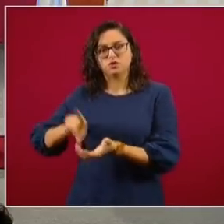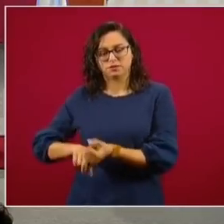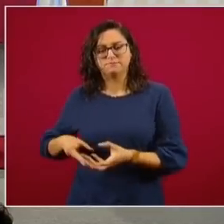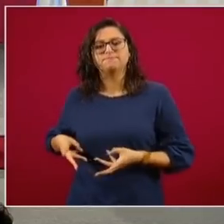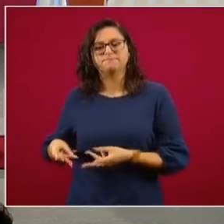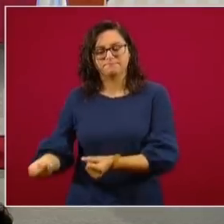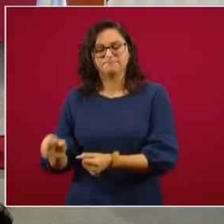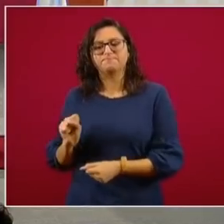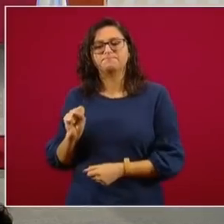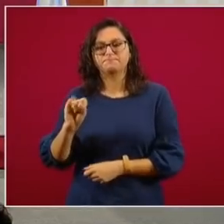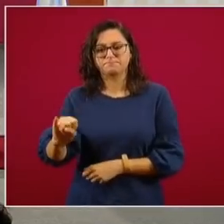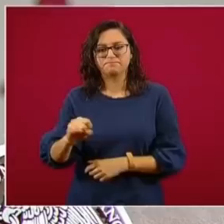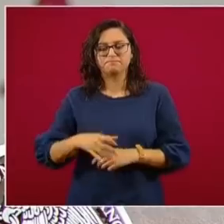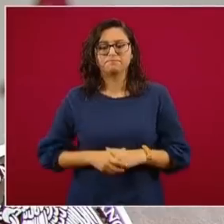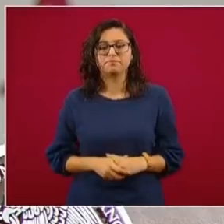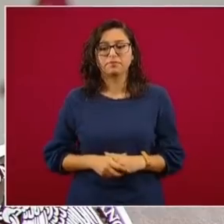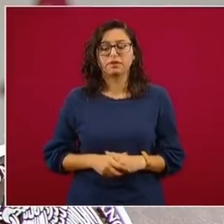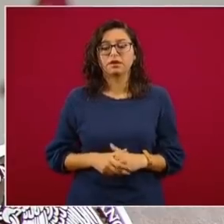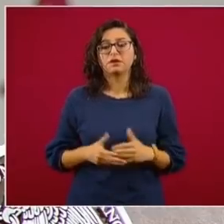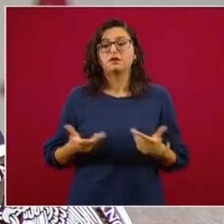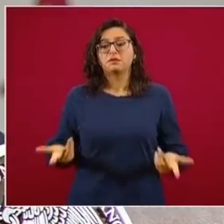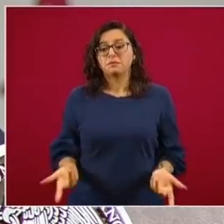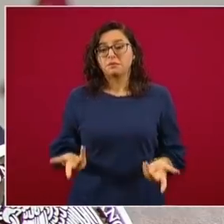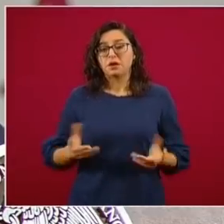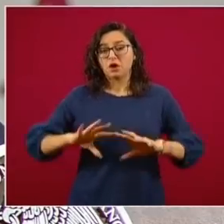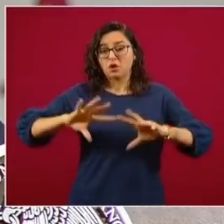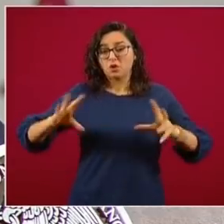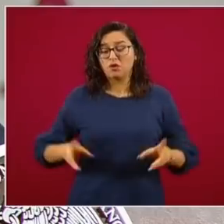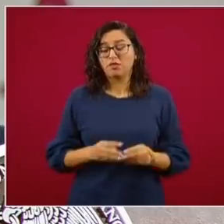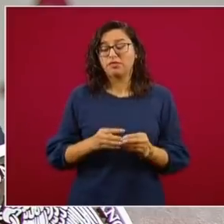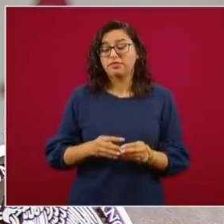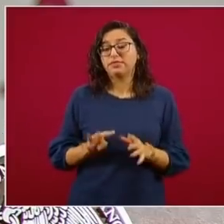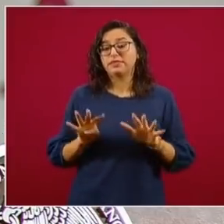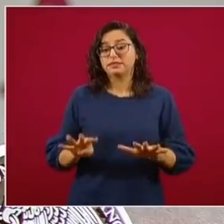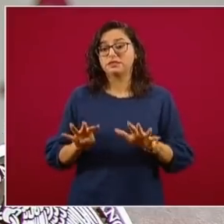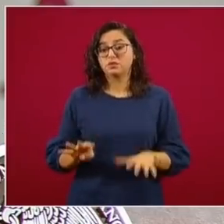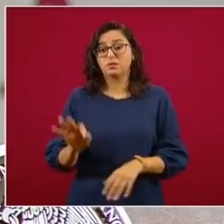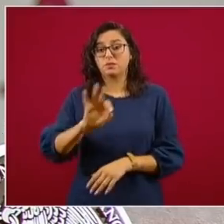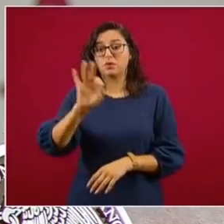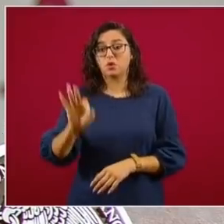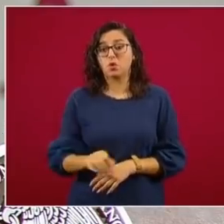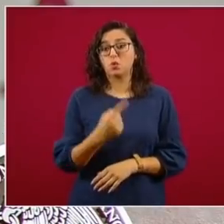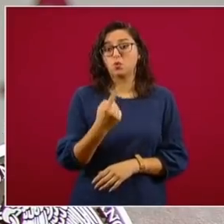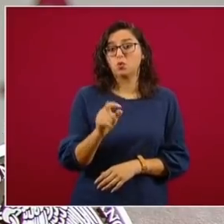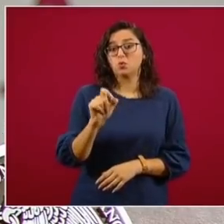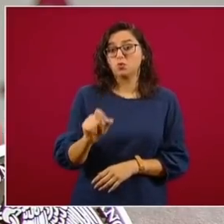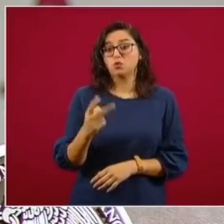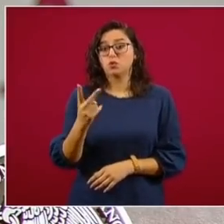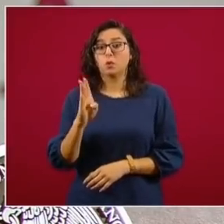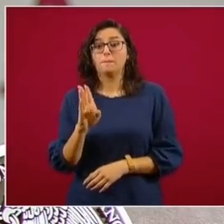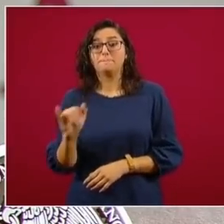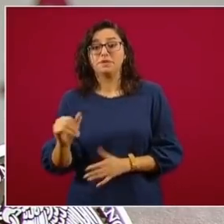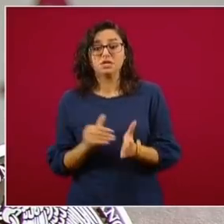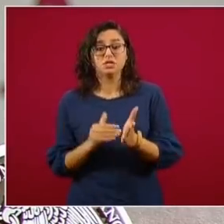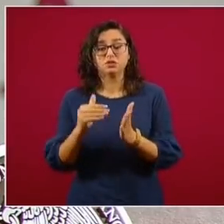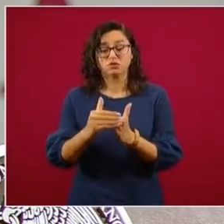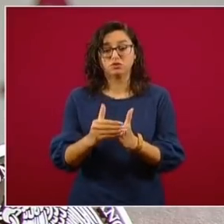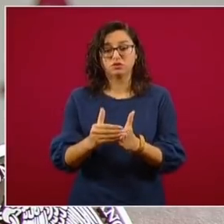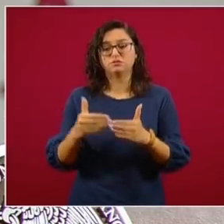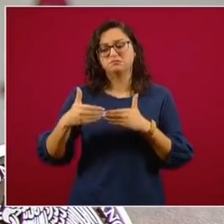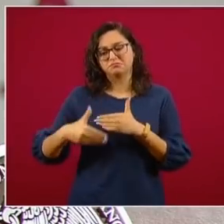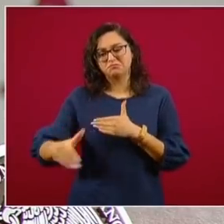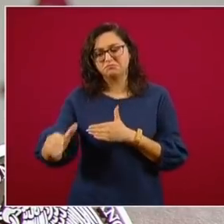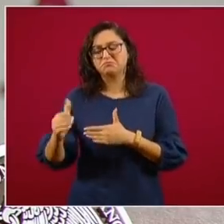presupuesto, y lo que resta, alrededor del 19%, el 1.2 billones, es lo que queda para la operación